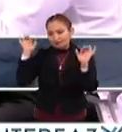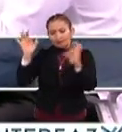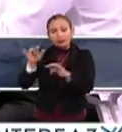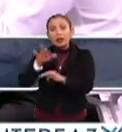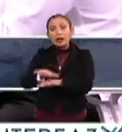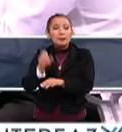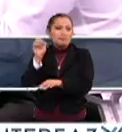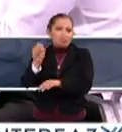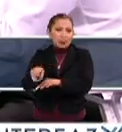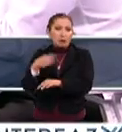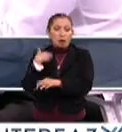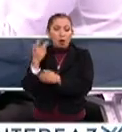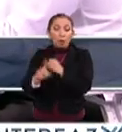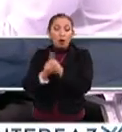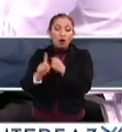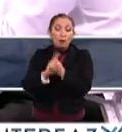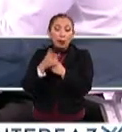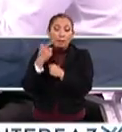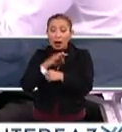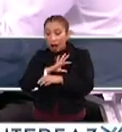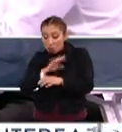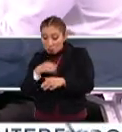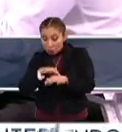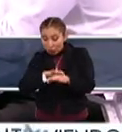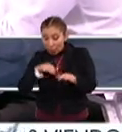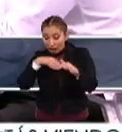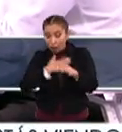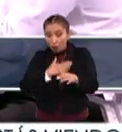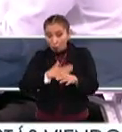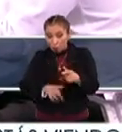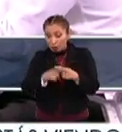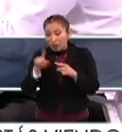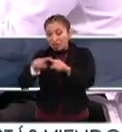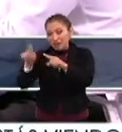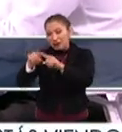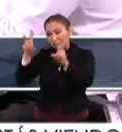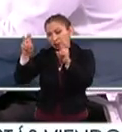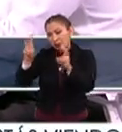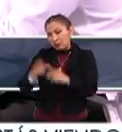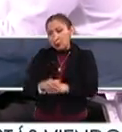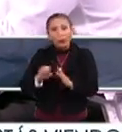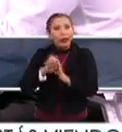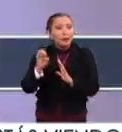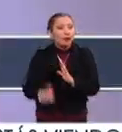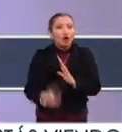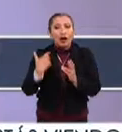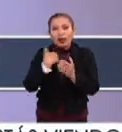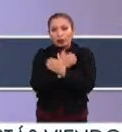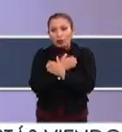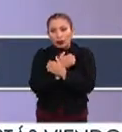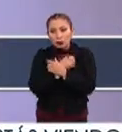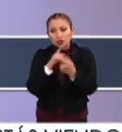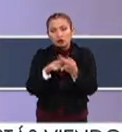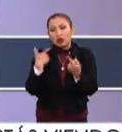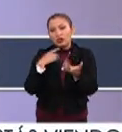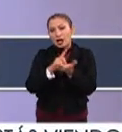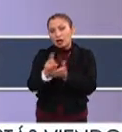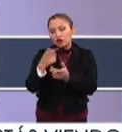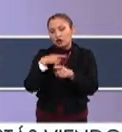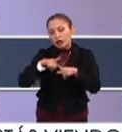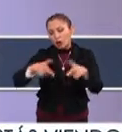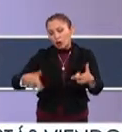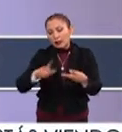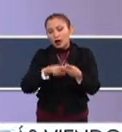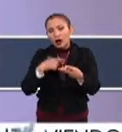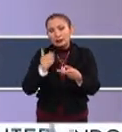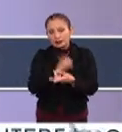sobre justamente el problema del acceso a la justicia en varias temáticas, ¿no? Por ejemplo, a la educación, a los derechos